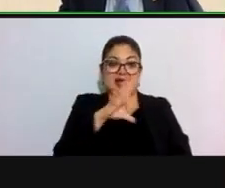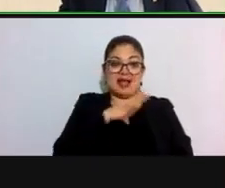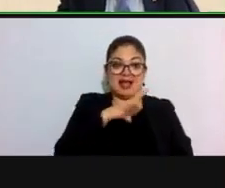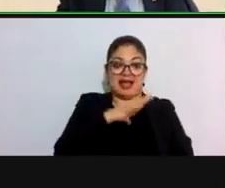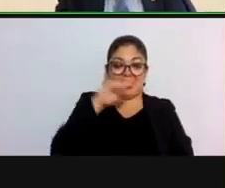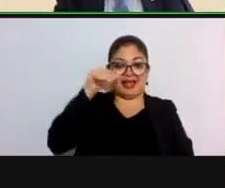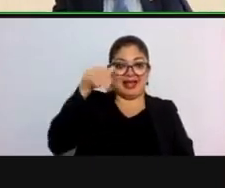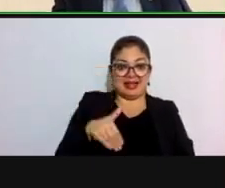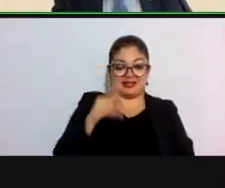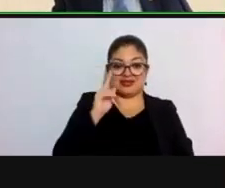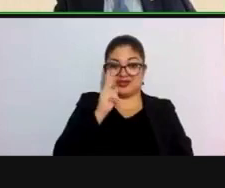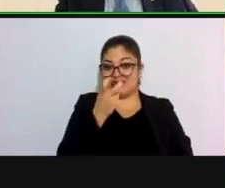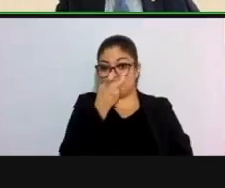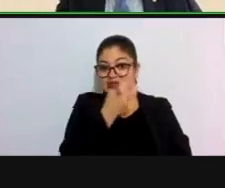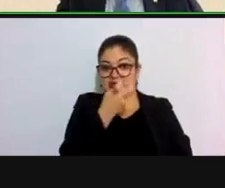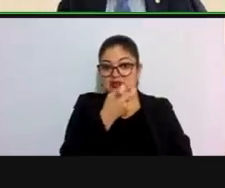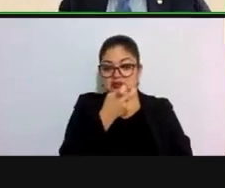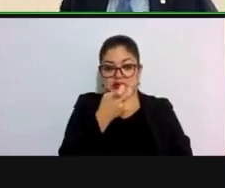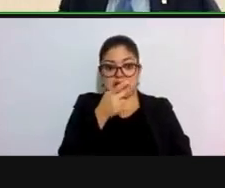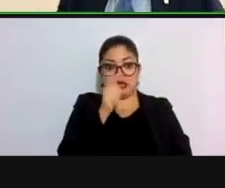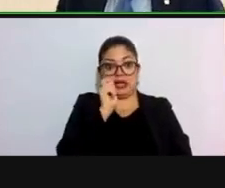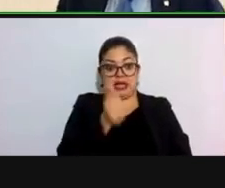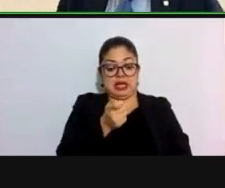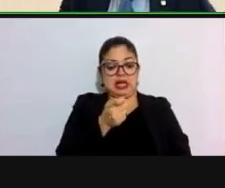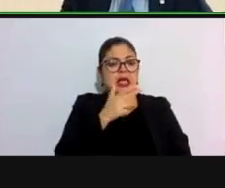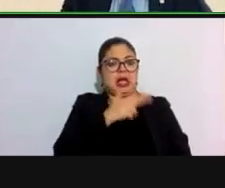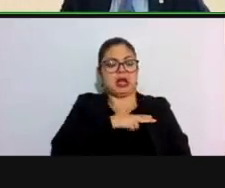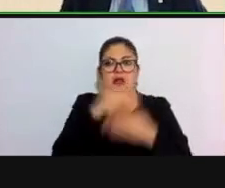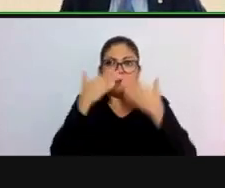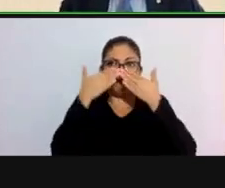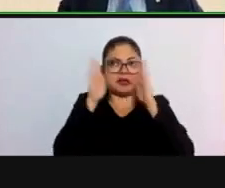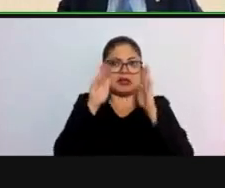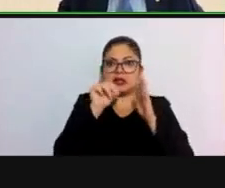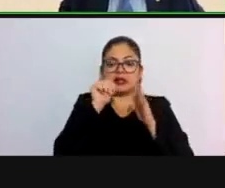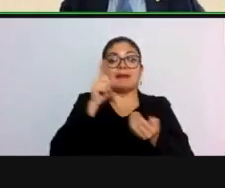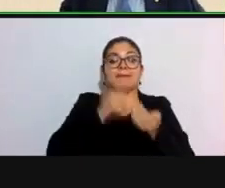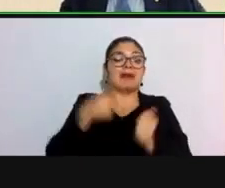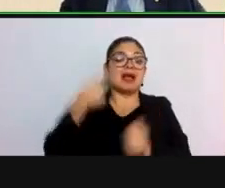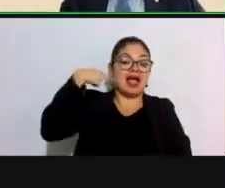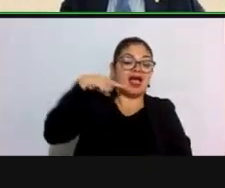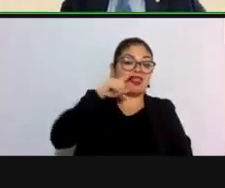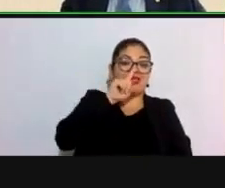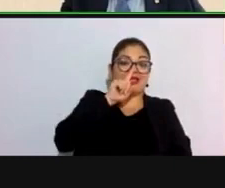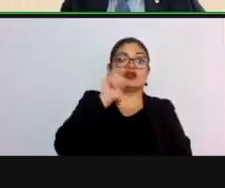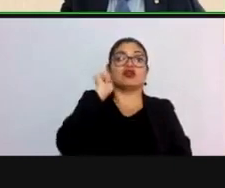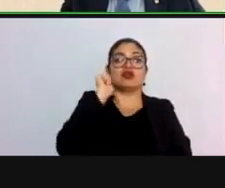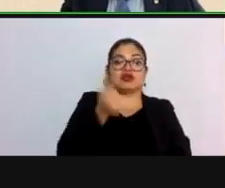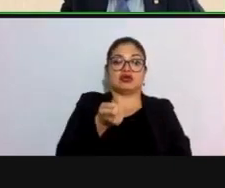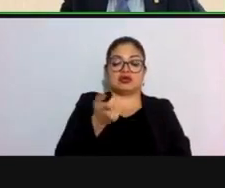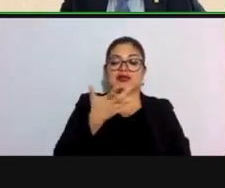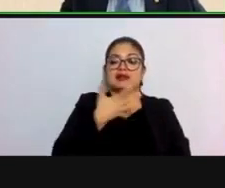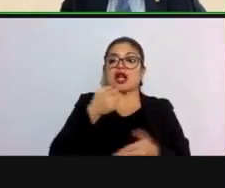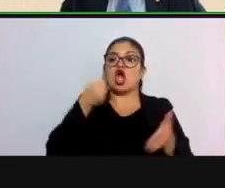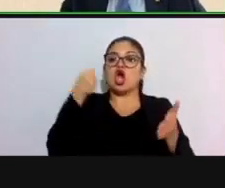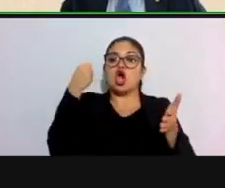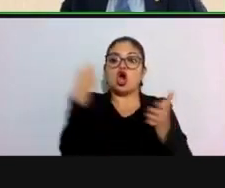hay una destrucción total del apéndice nasal por un problema de colapso. Si el